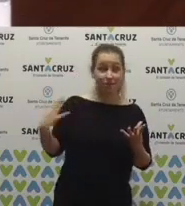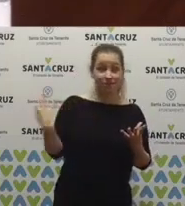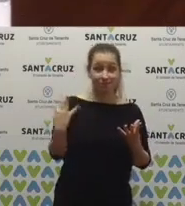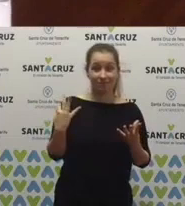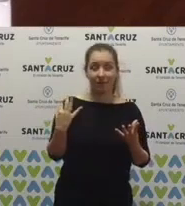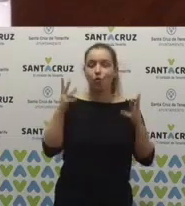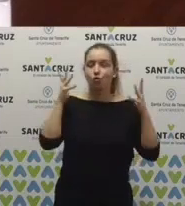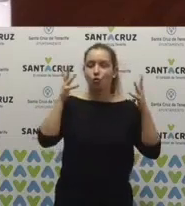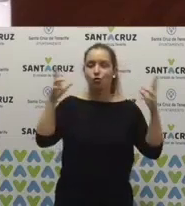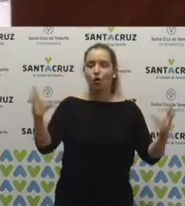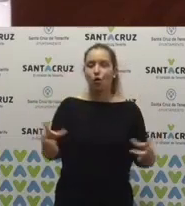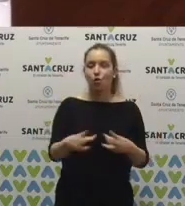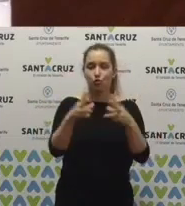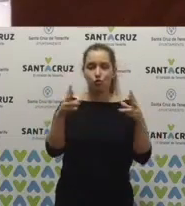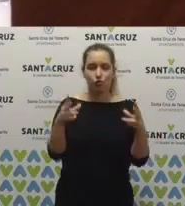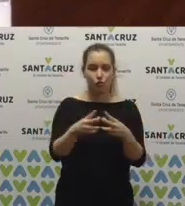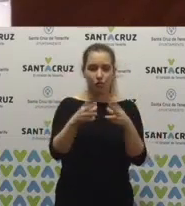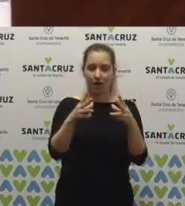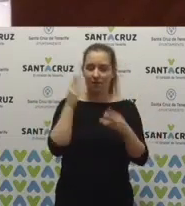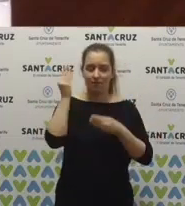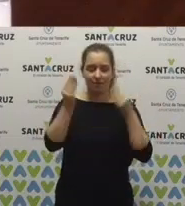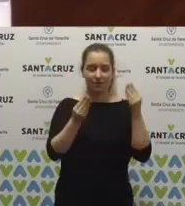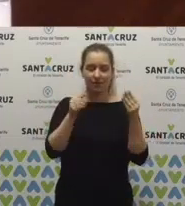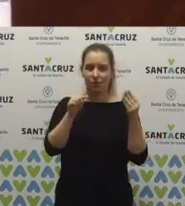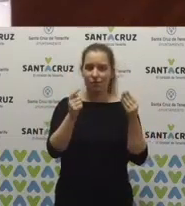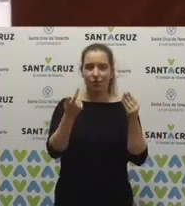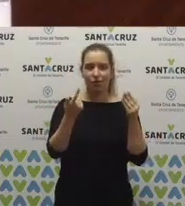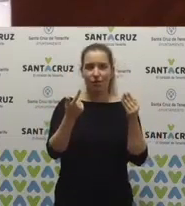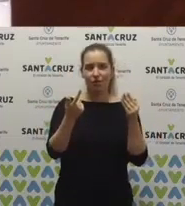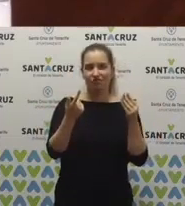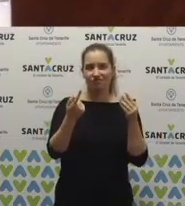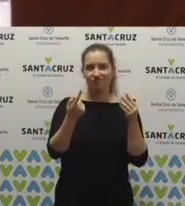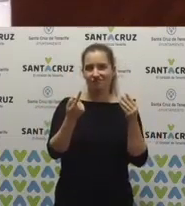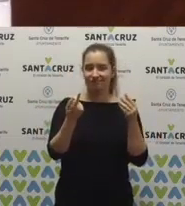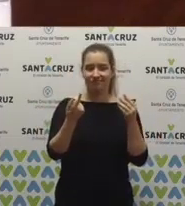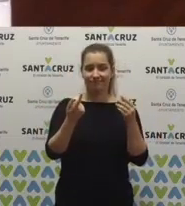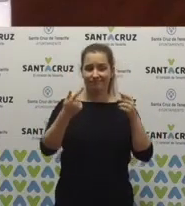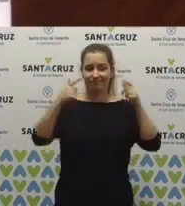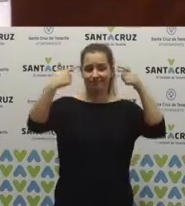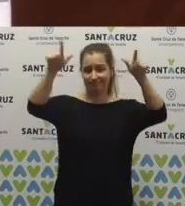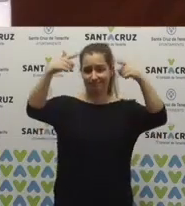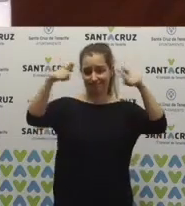democrático es clasista y estará excesivamente